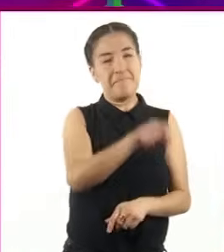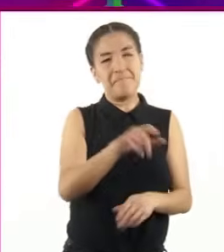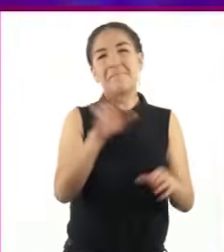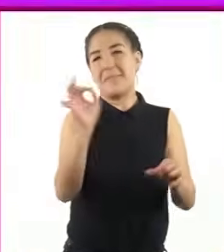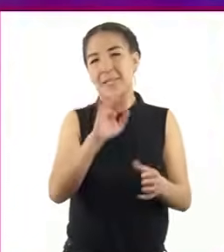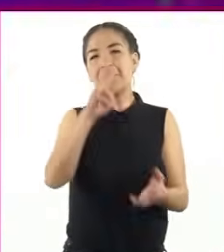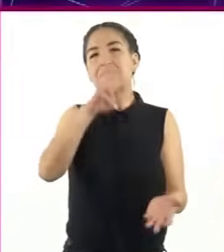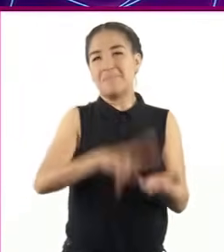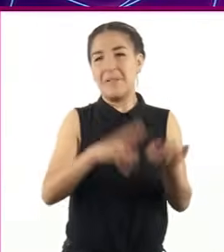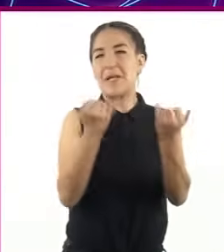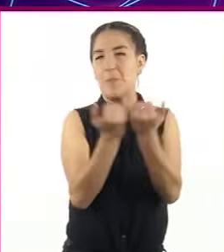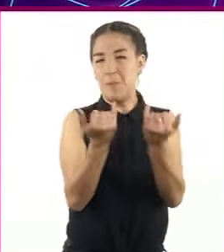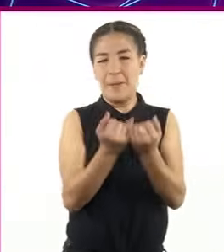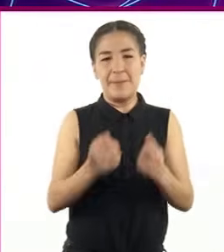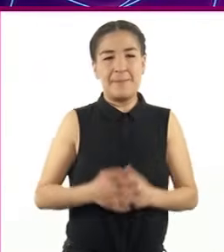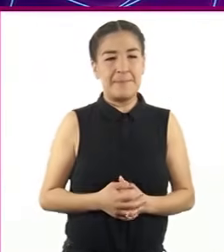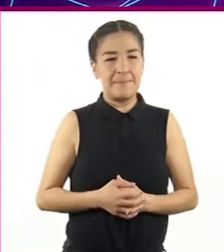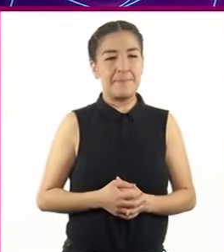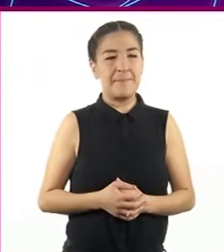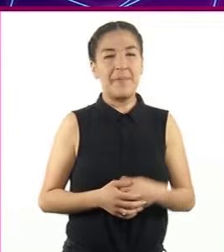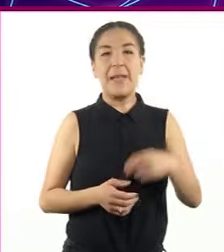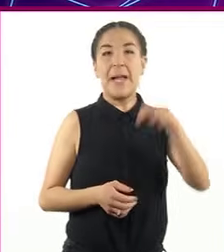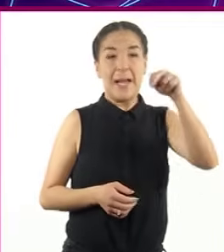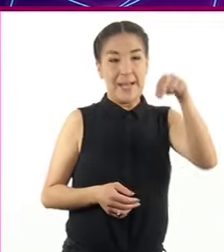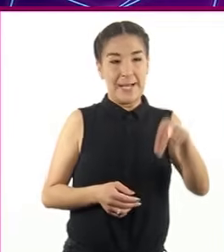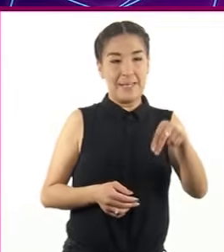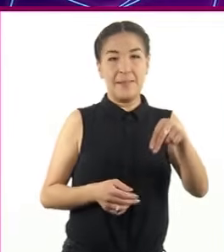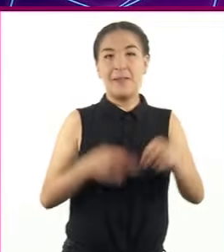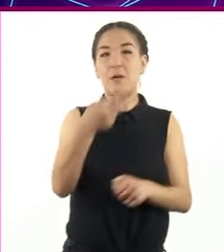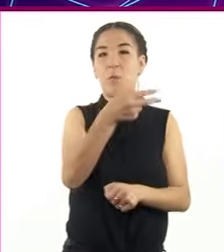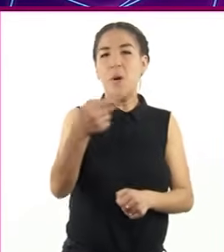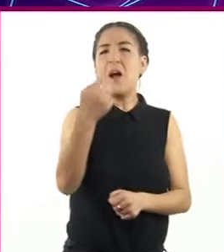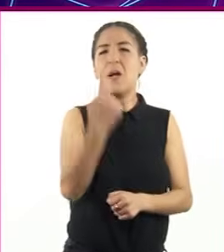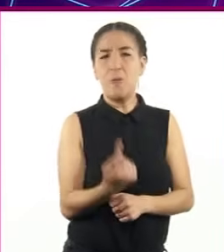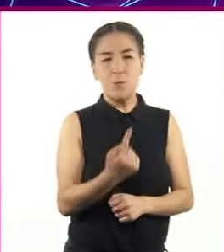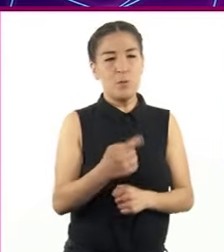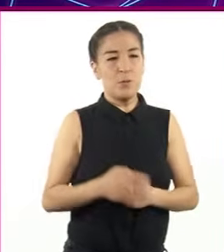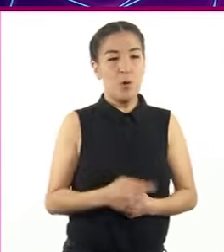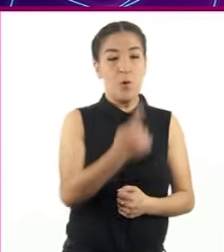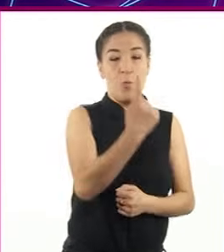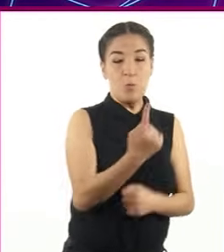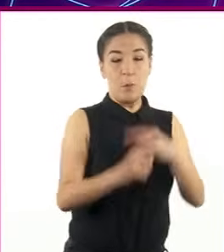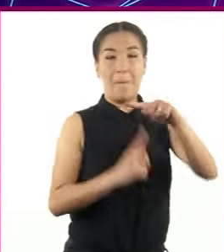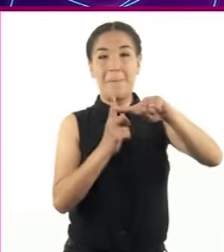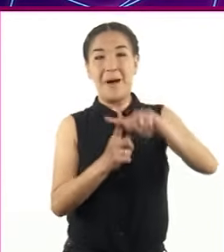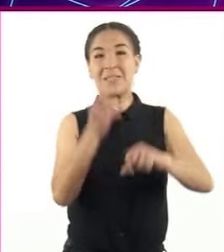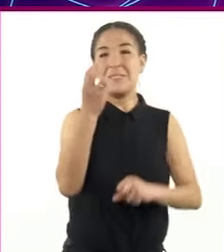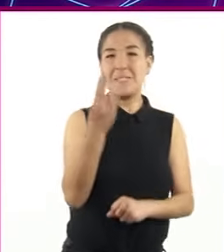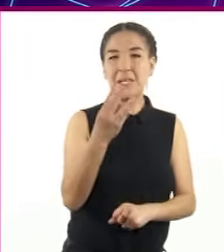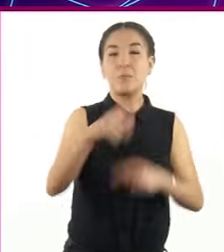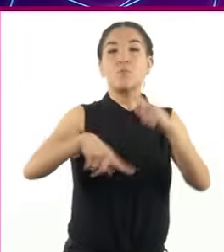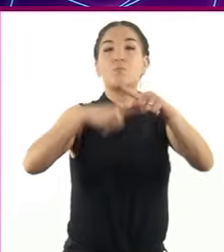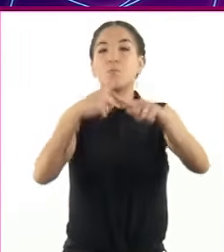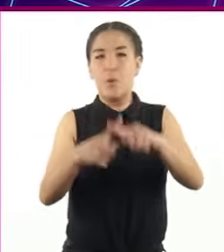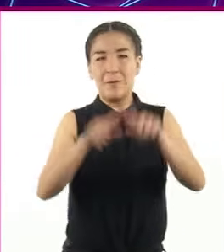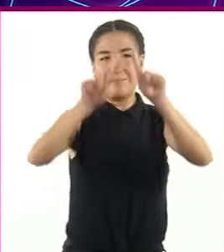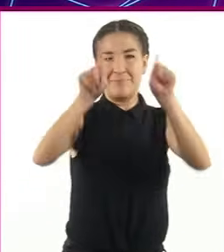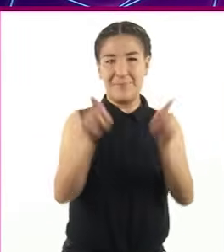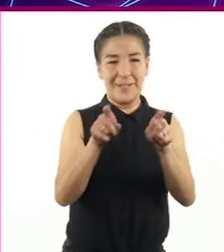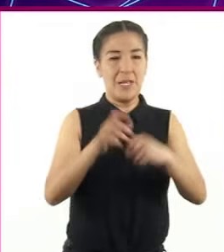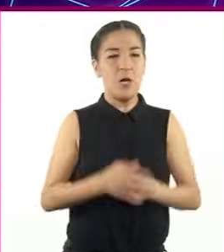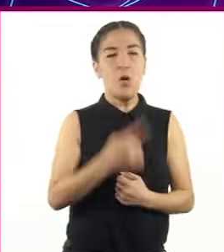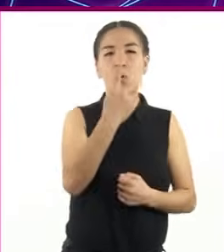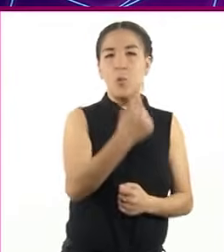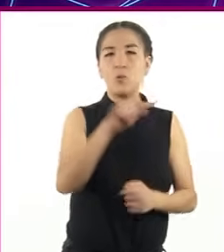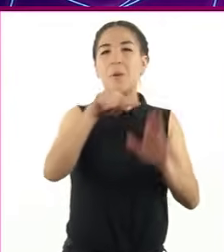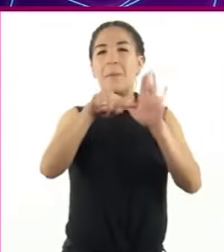equivalentes. Veamos. Si n es igual a 1, entonces es 1 más 3 por, entre paréntesis, 1 menos